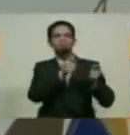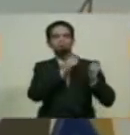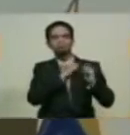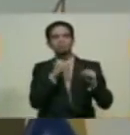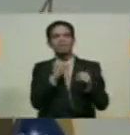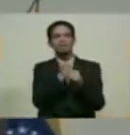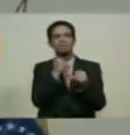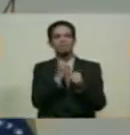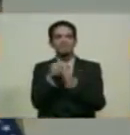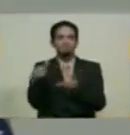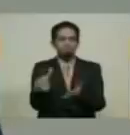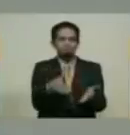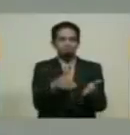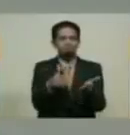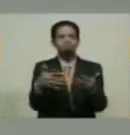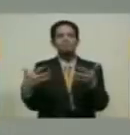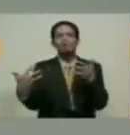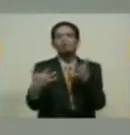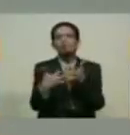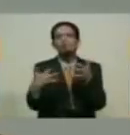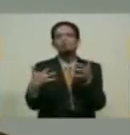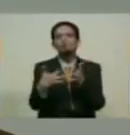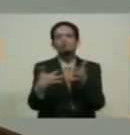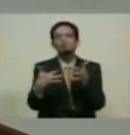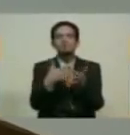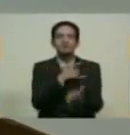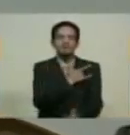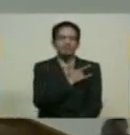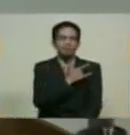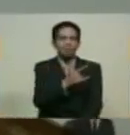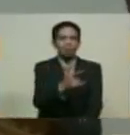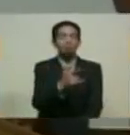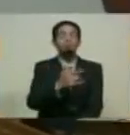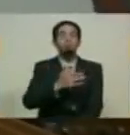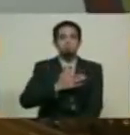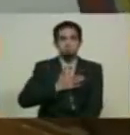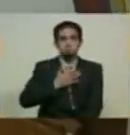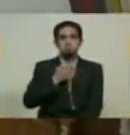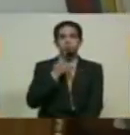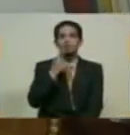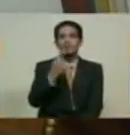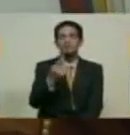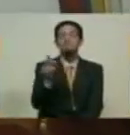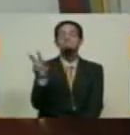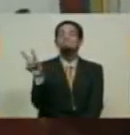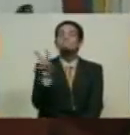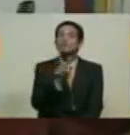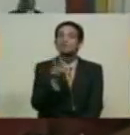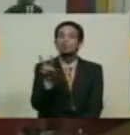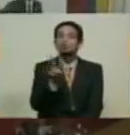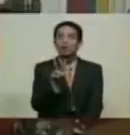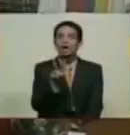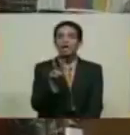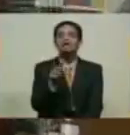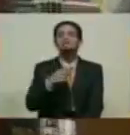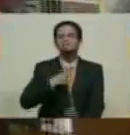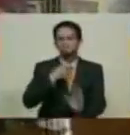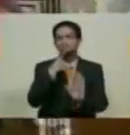lucha, de andar amoroso, podemos decir, Venezuela, te hemos